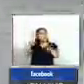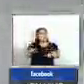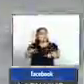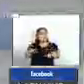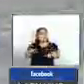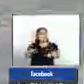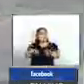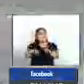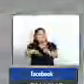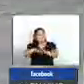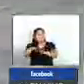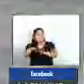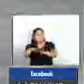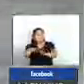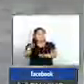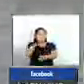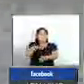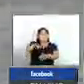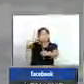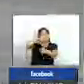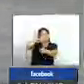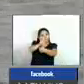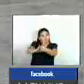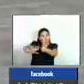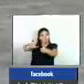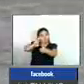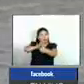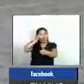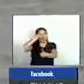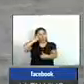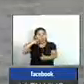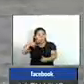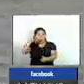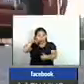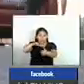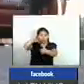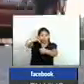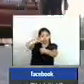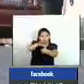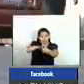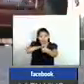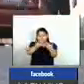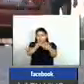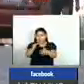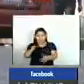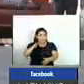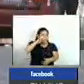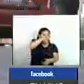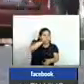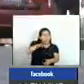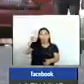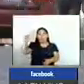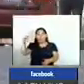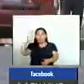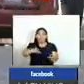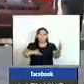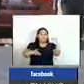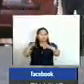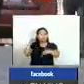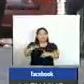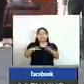macro lo llevemos a nivel regional es decir que los vuelos en toda la región centroamericana puedan verse como vuelos